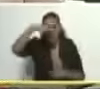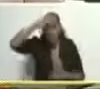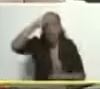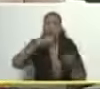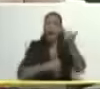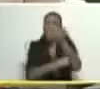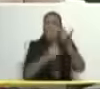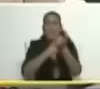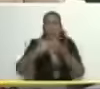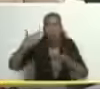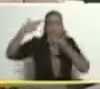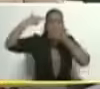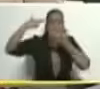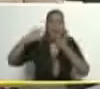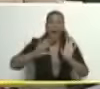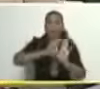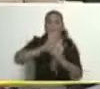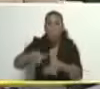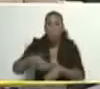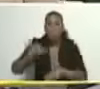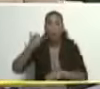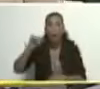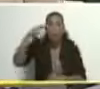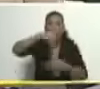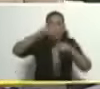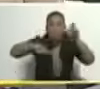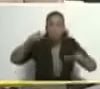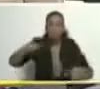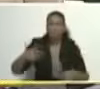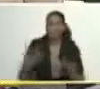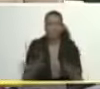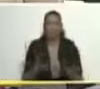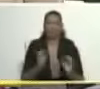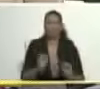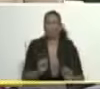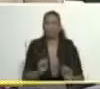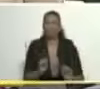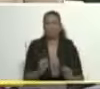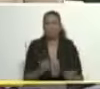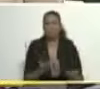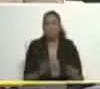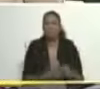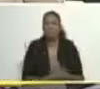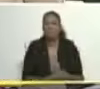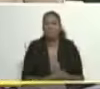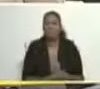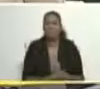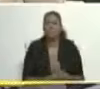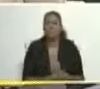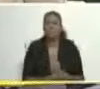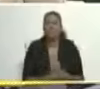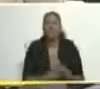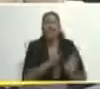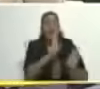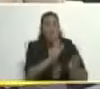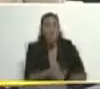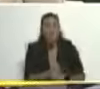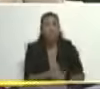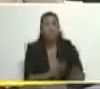favorece el terrorismo. And of course, y por supuesto, join very much in apoyo